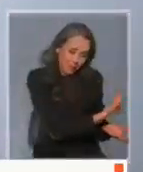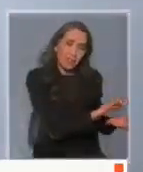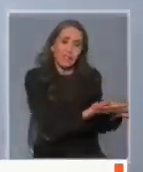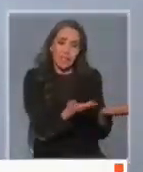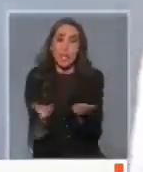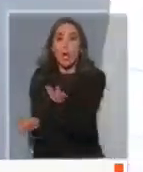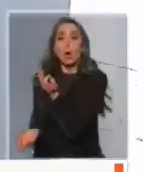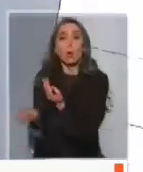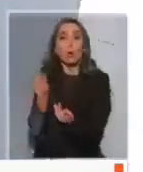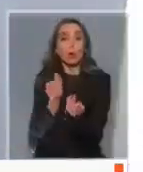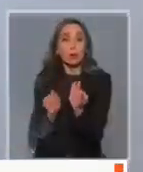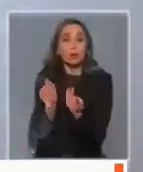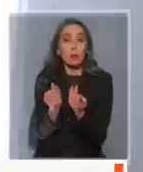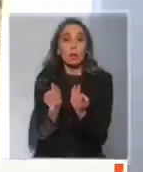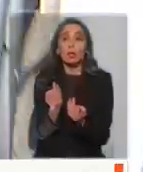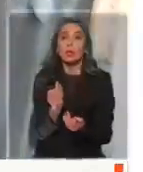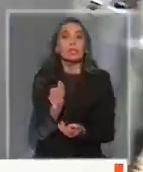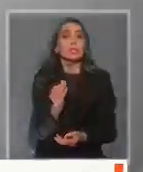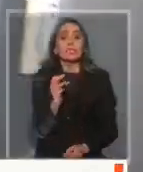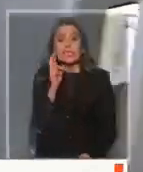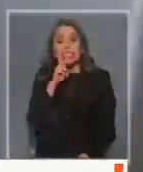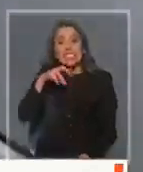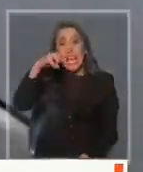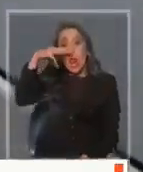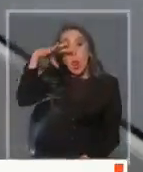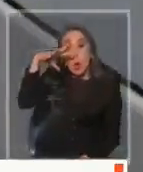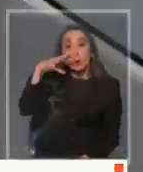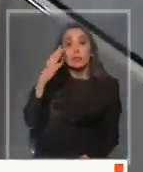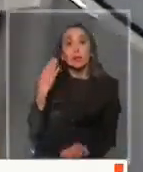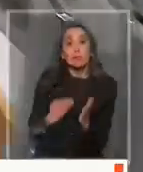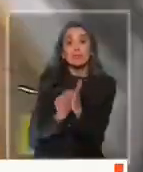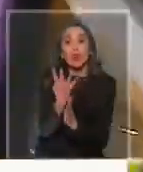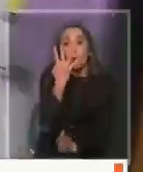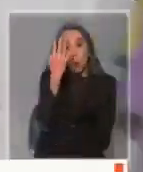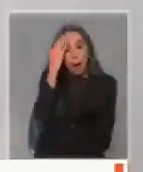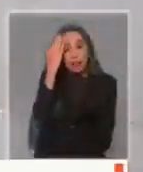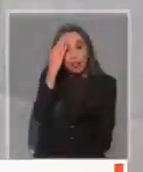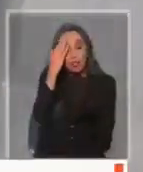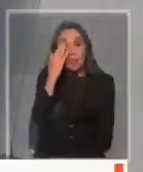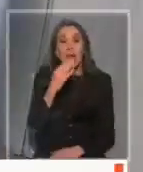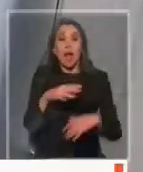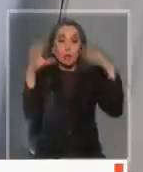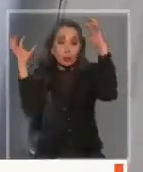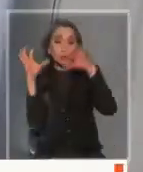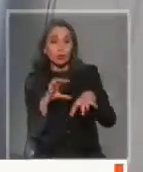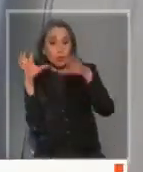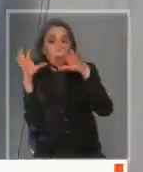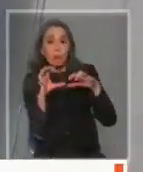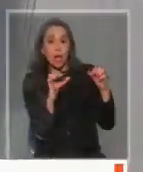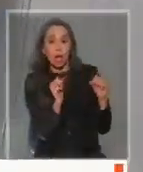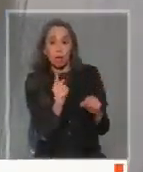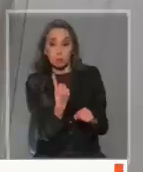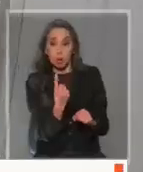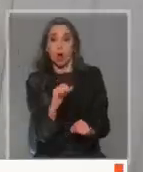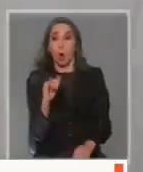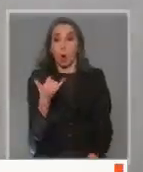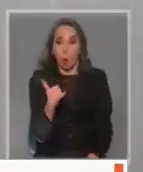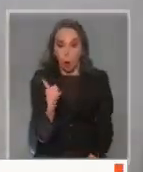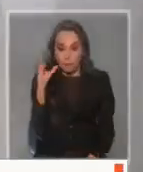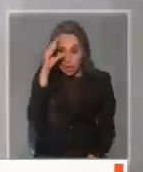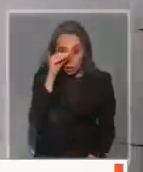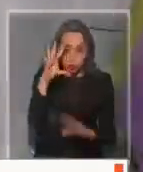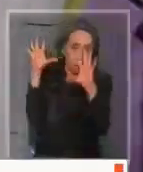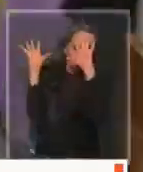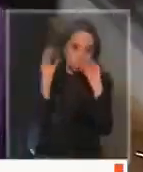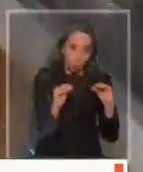nos contaban que se encuentran sin luz prácticamente desde los 4 días en que comenzó esta emergencia. Estamos hablando del jueves en la noche,